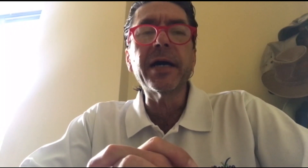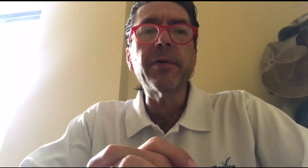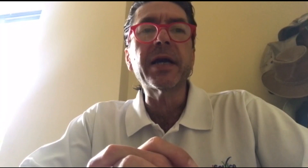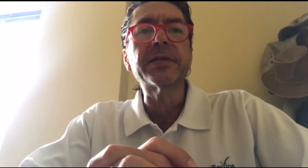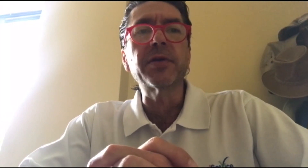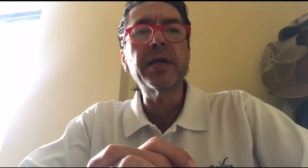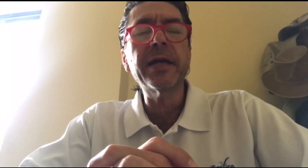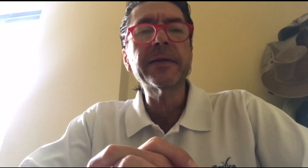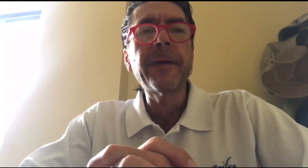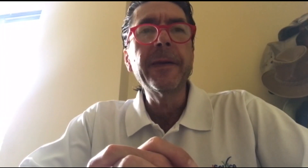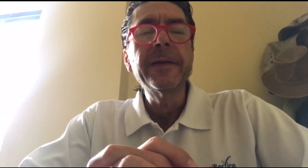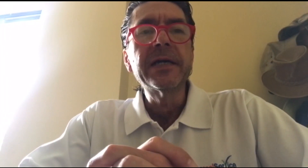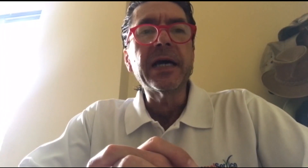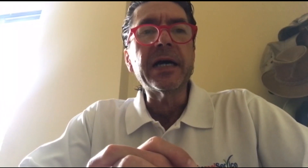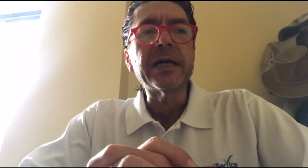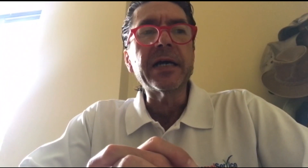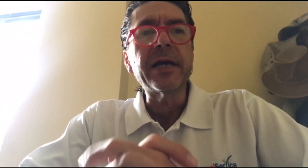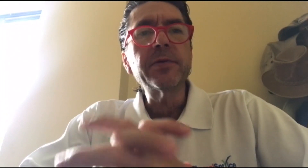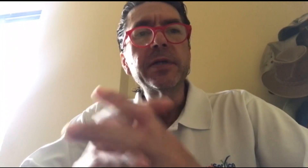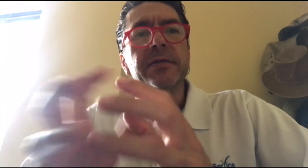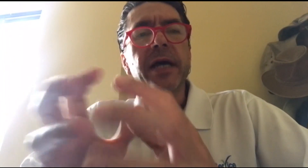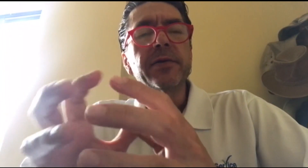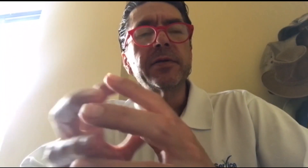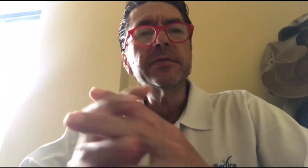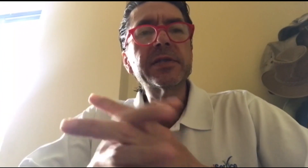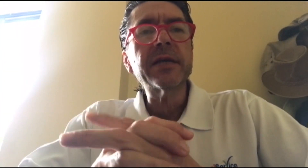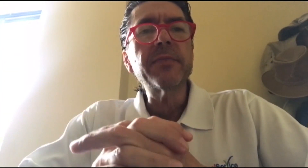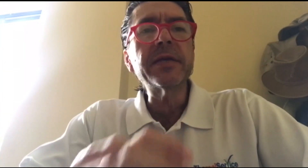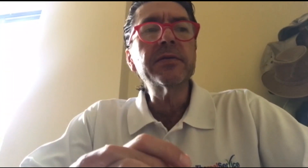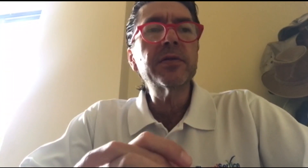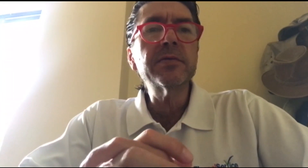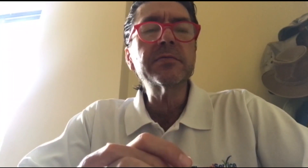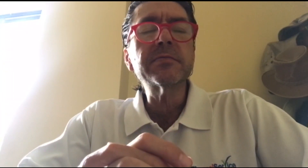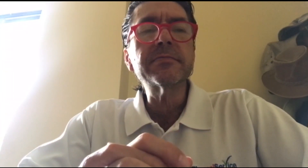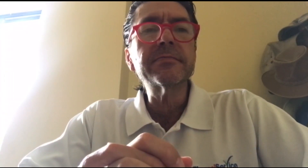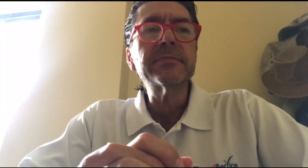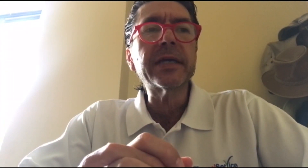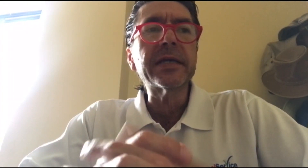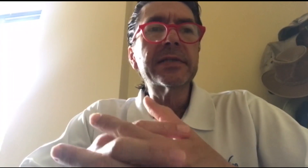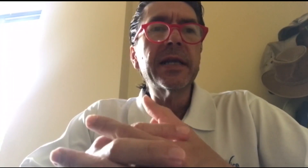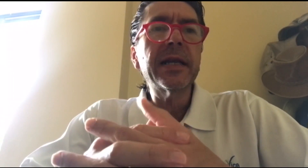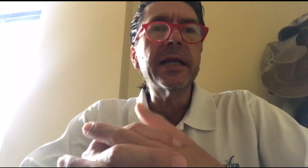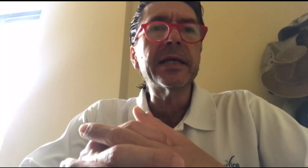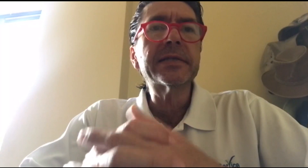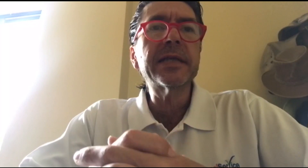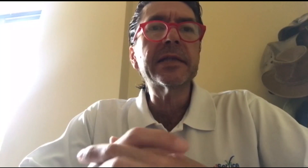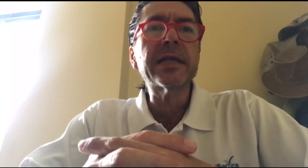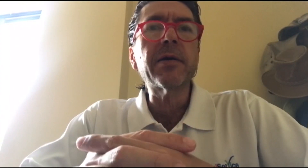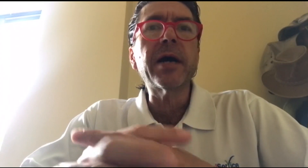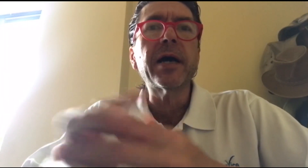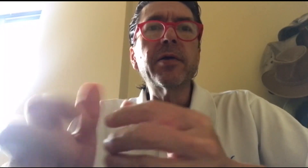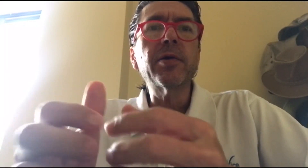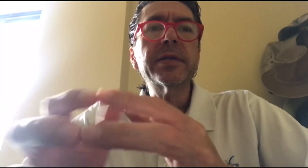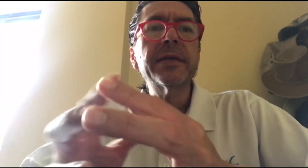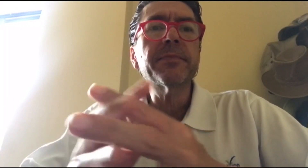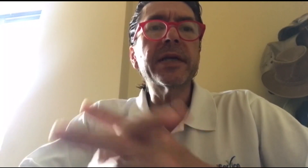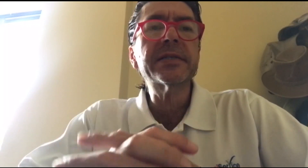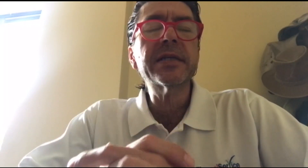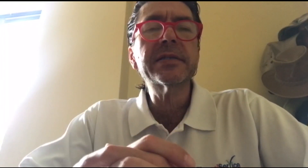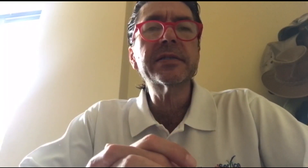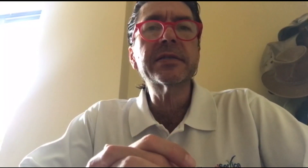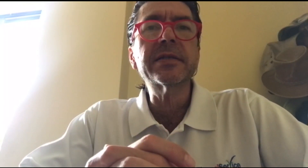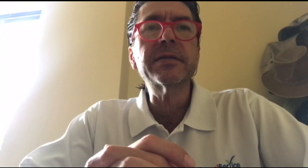salir a vacacionar. Hay un segmento que es el trabajador